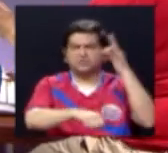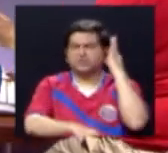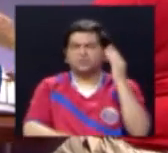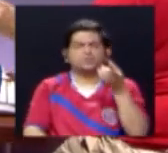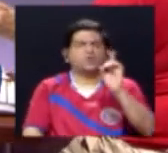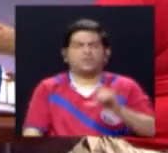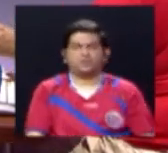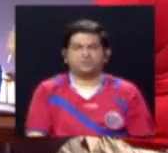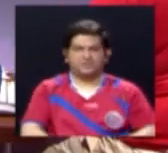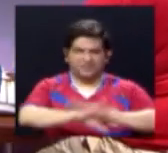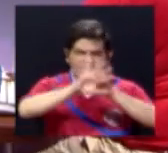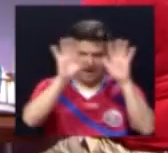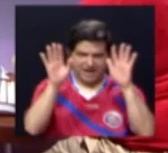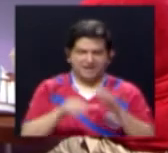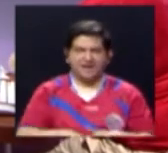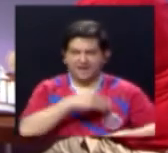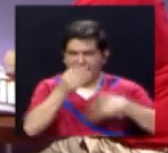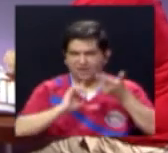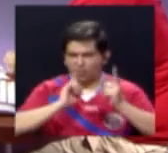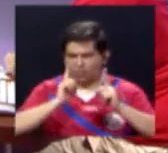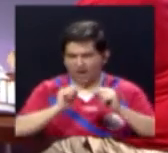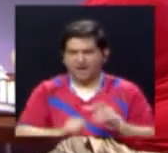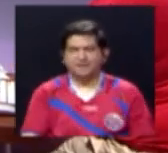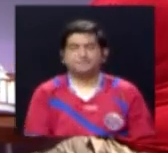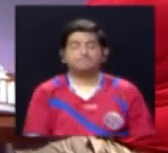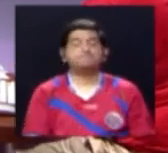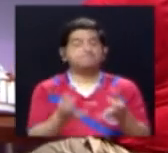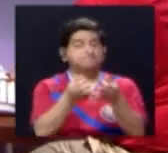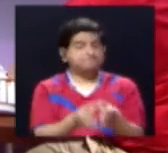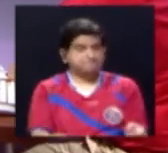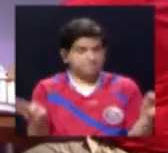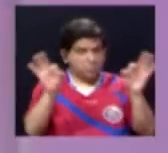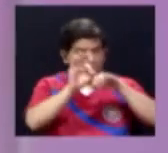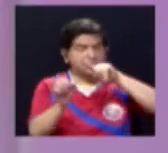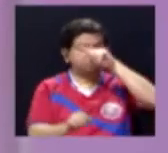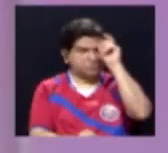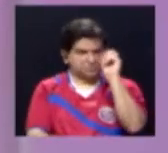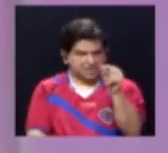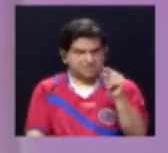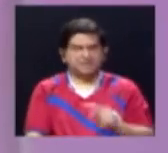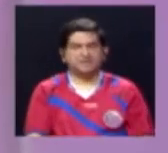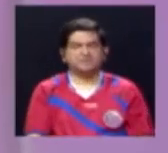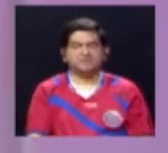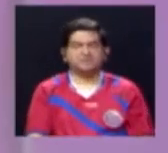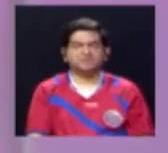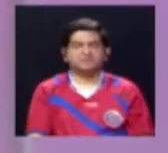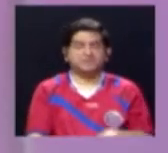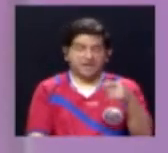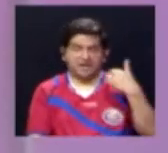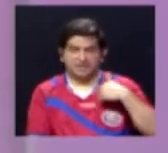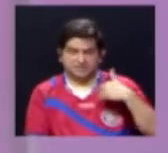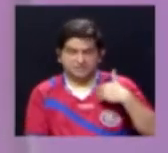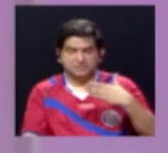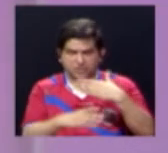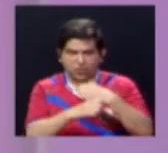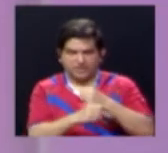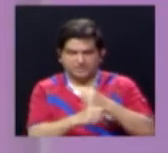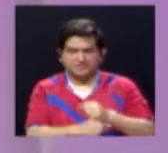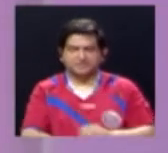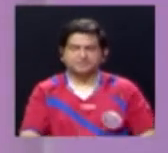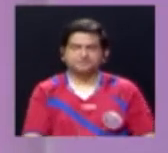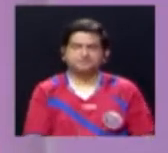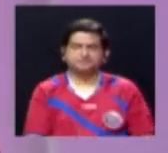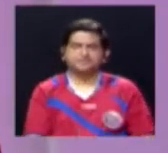aquí es importante aclarar que lo que procede así es me parece muy importante la pregunta que hace el señor ávila